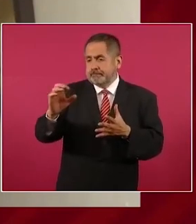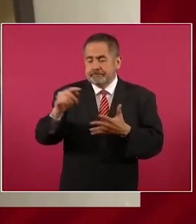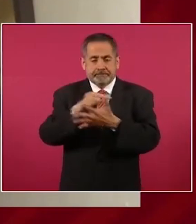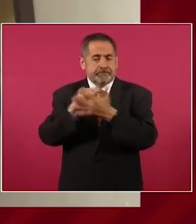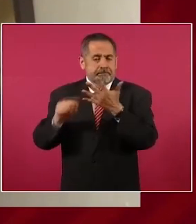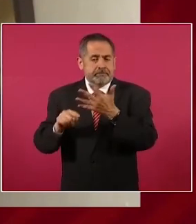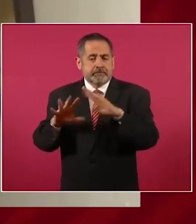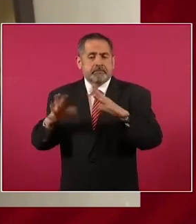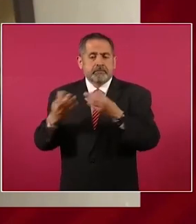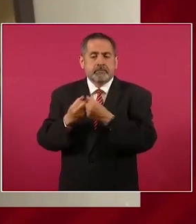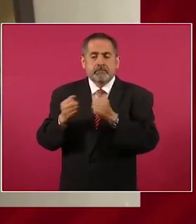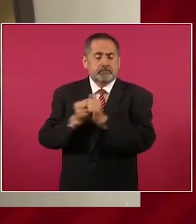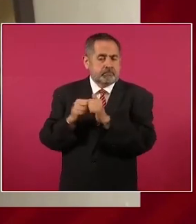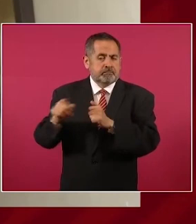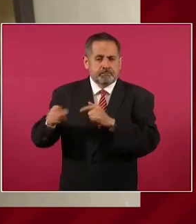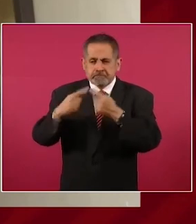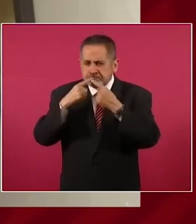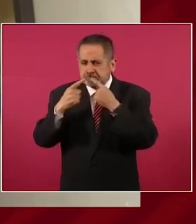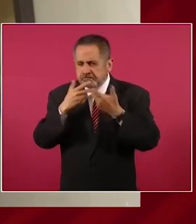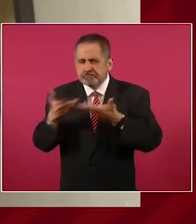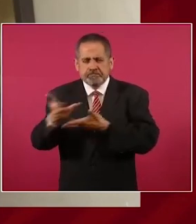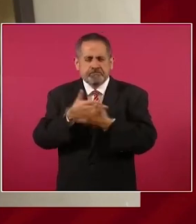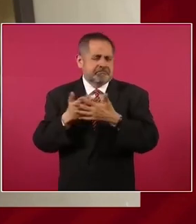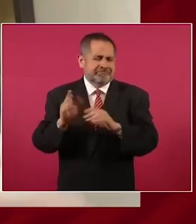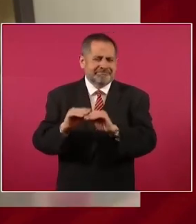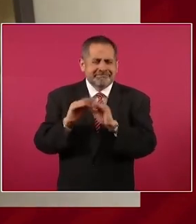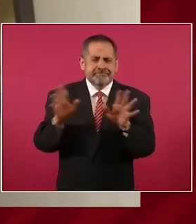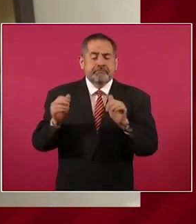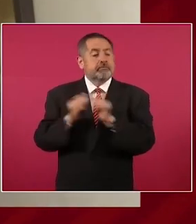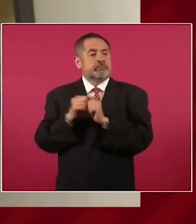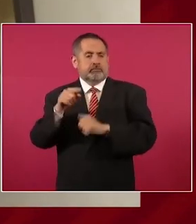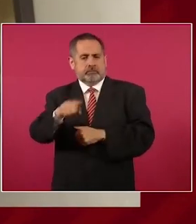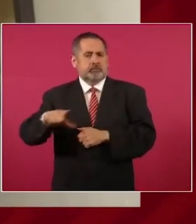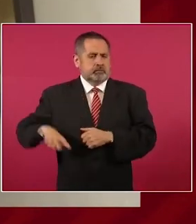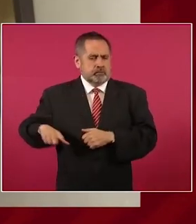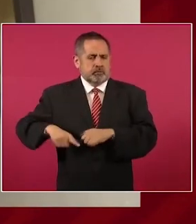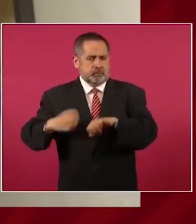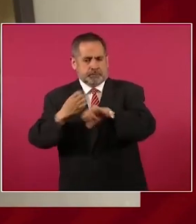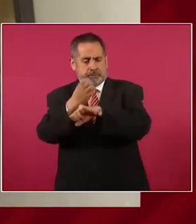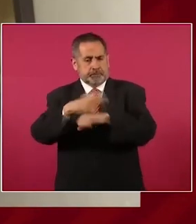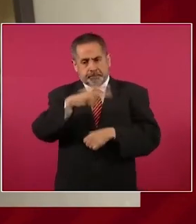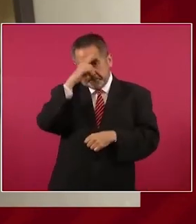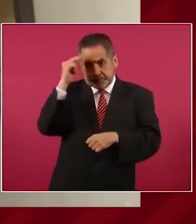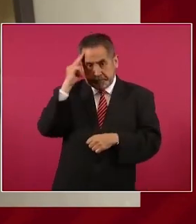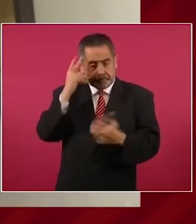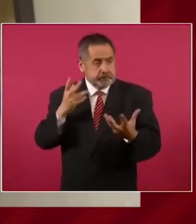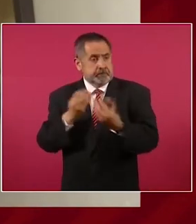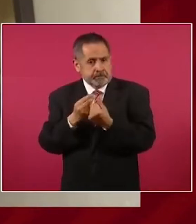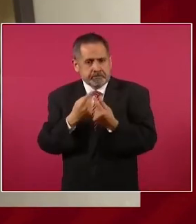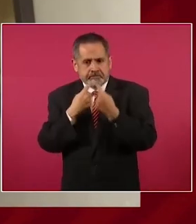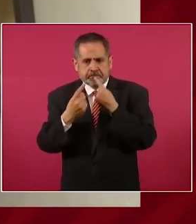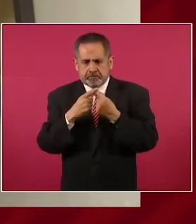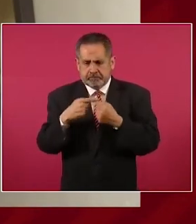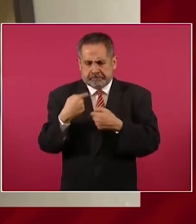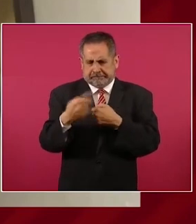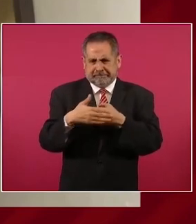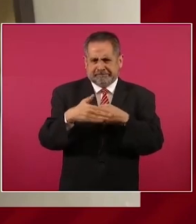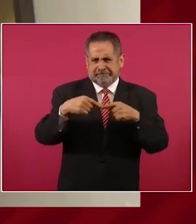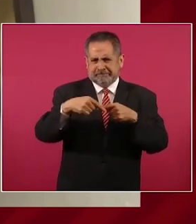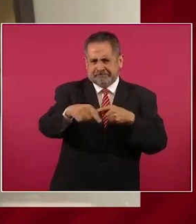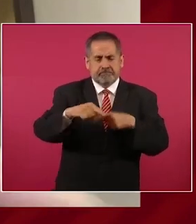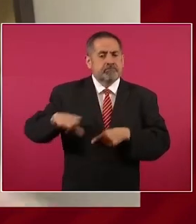Infraestructura, Comunicaciones y Transporte, y por supuesto con el gobierno del estado de Nayarit. Al rato tendré un encuentro con